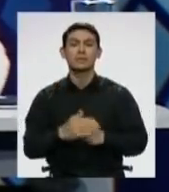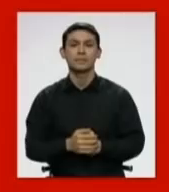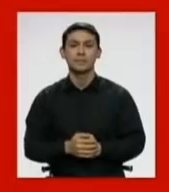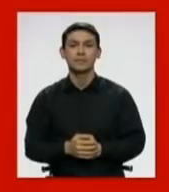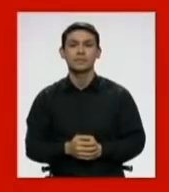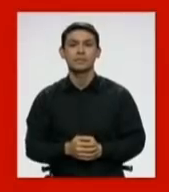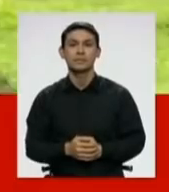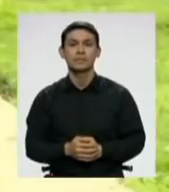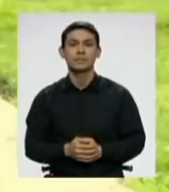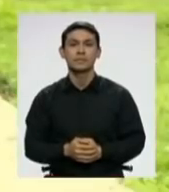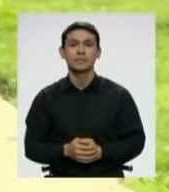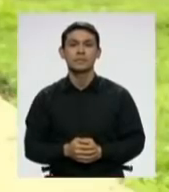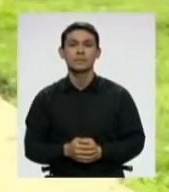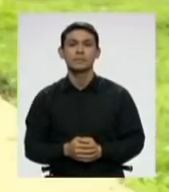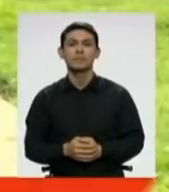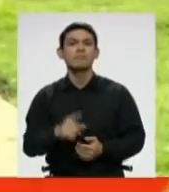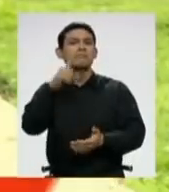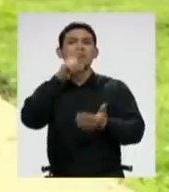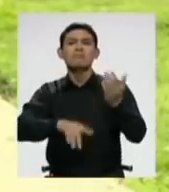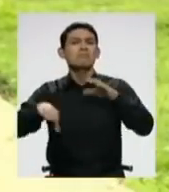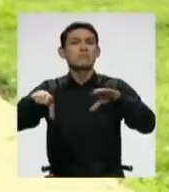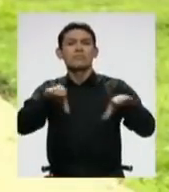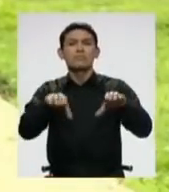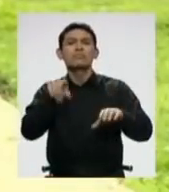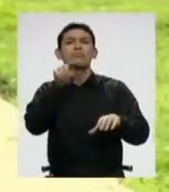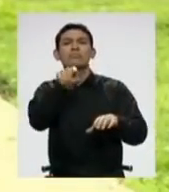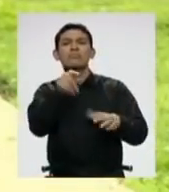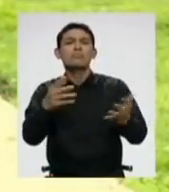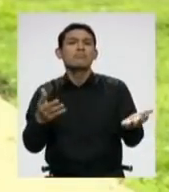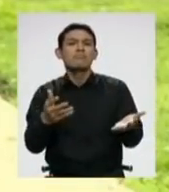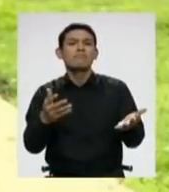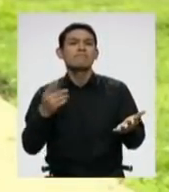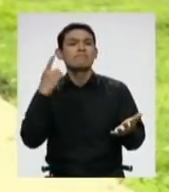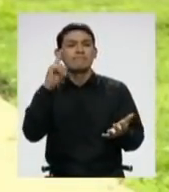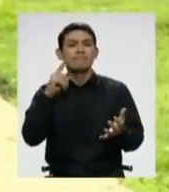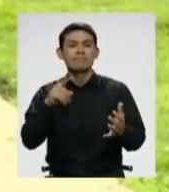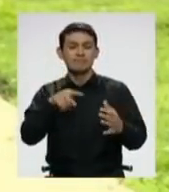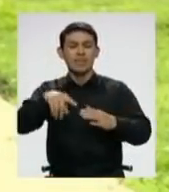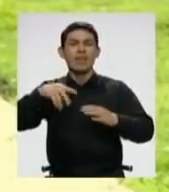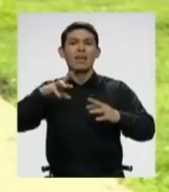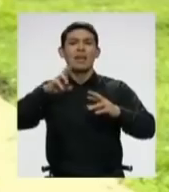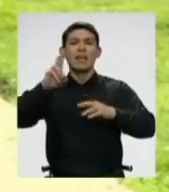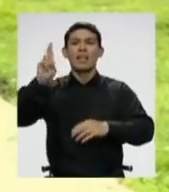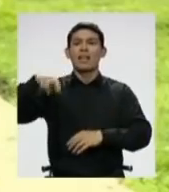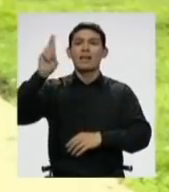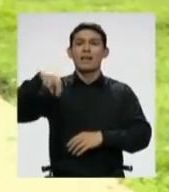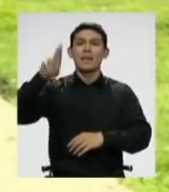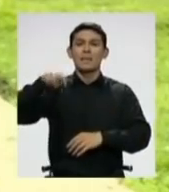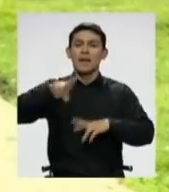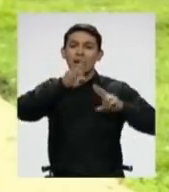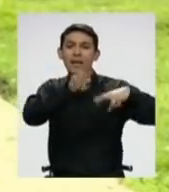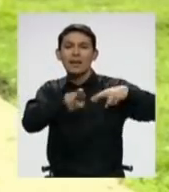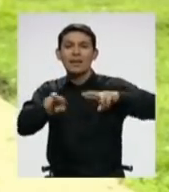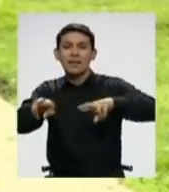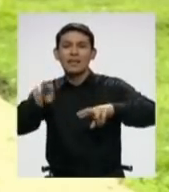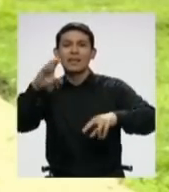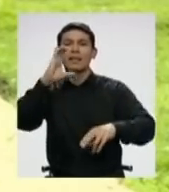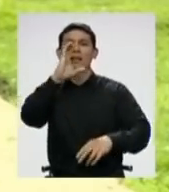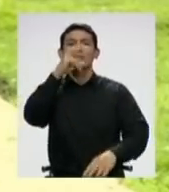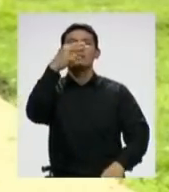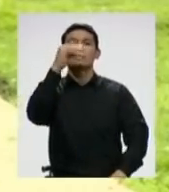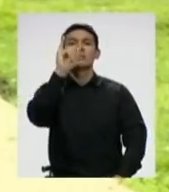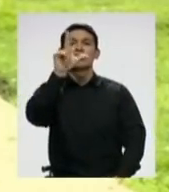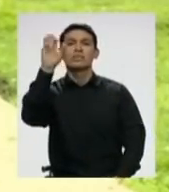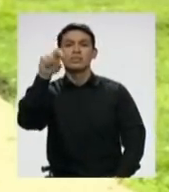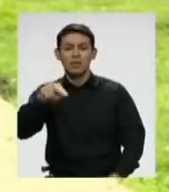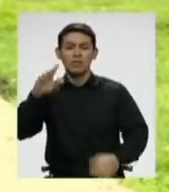ella. ¿Qué acciones va a tomar para recuperar las cuencas de los ríos Rímac, Lurín y Chillón y protegerlos de la